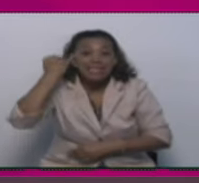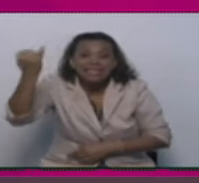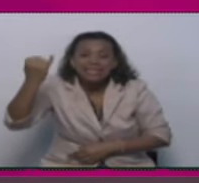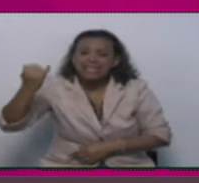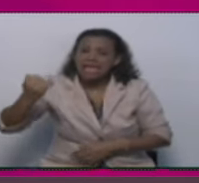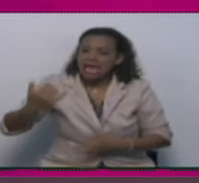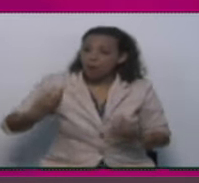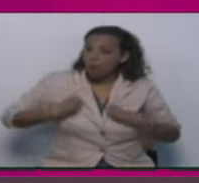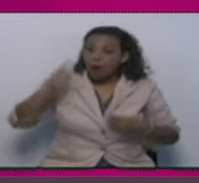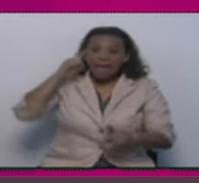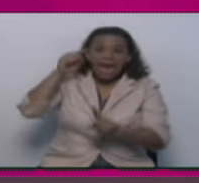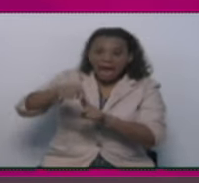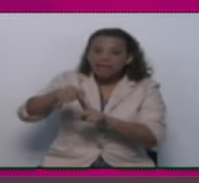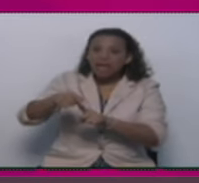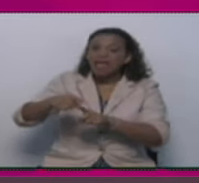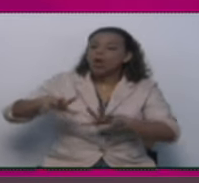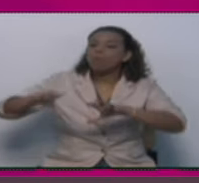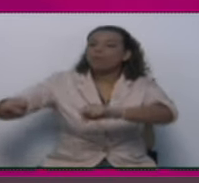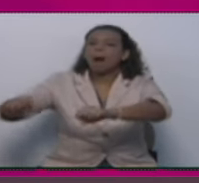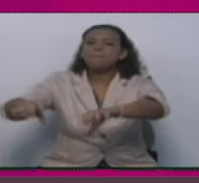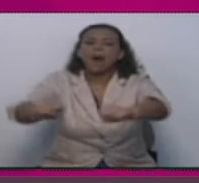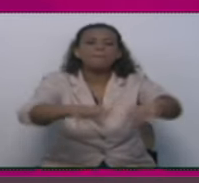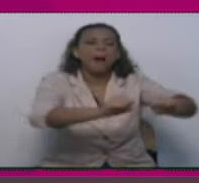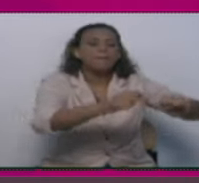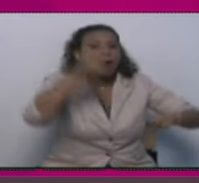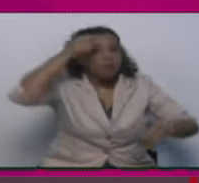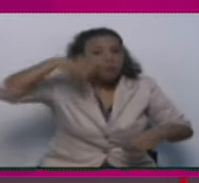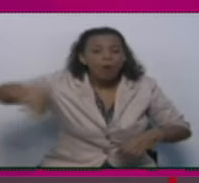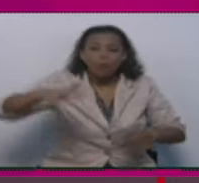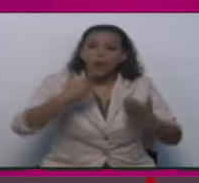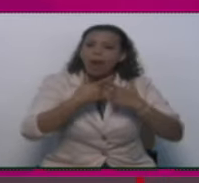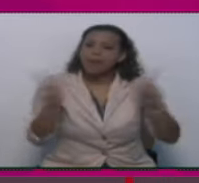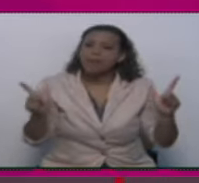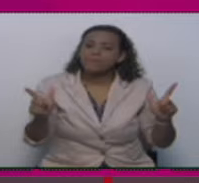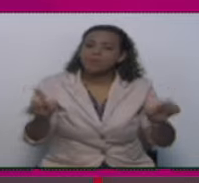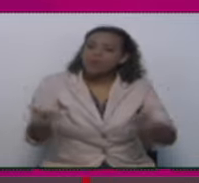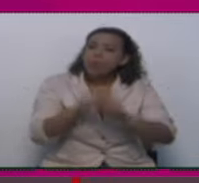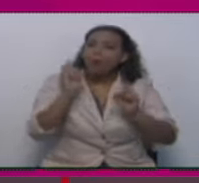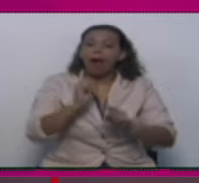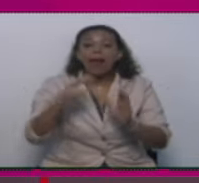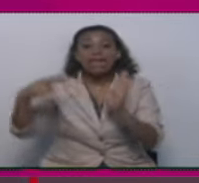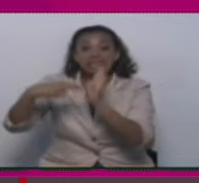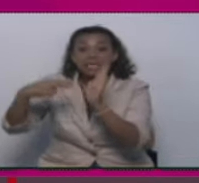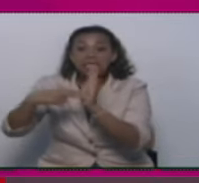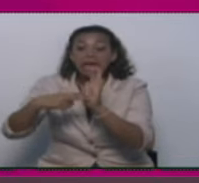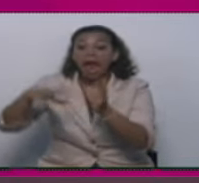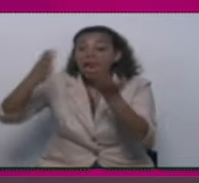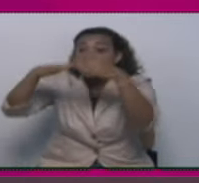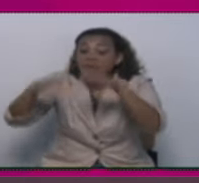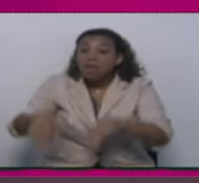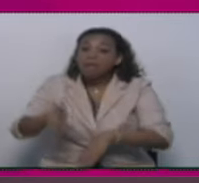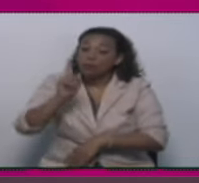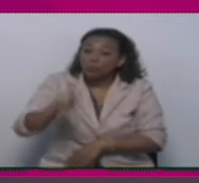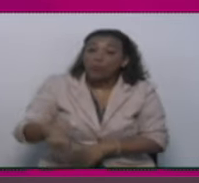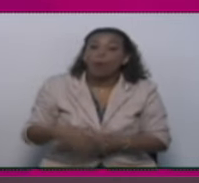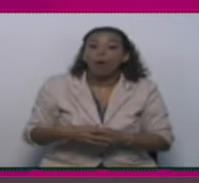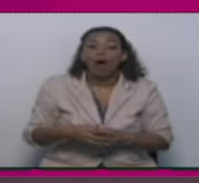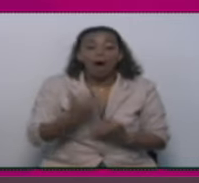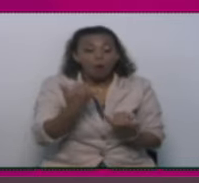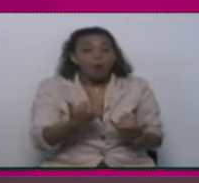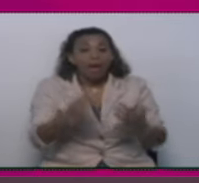demencial que creen que es colonizar a pueblos libres como el pueblo del Líbano. Querido embajador, denos un